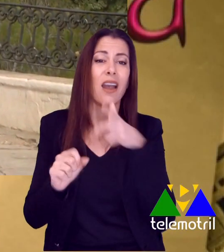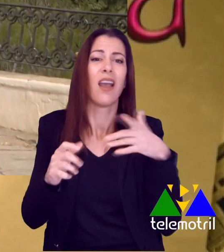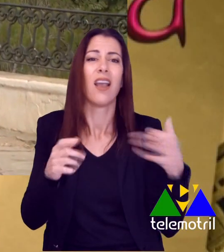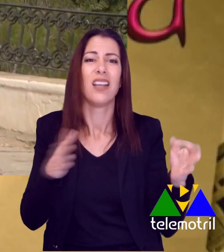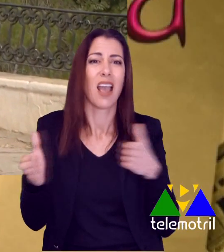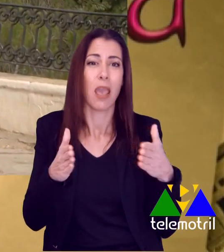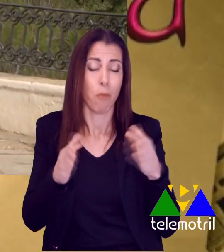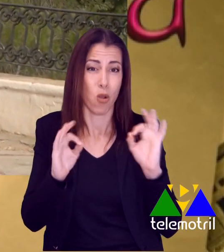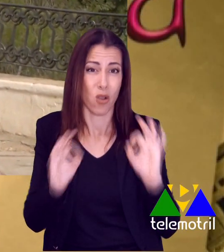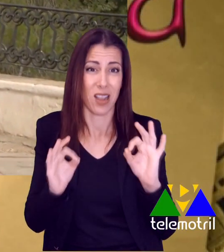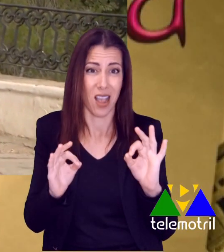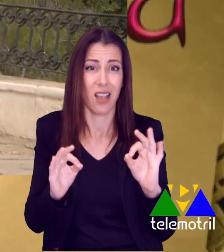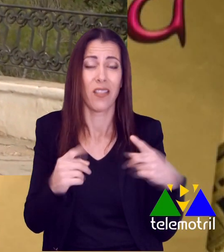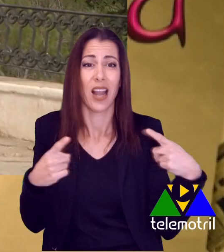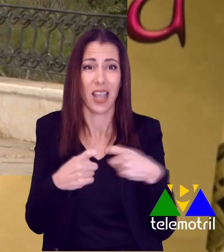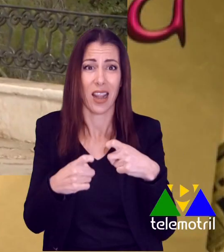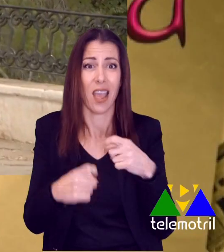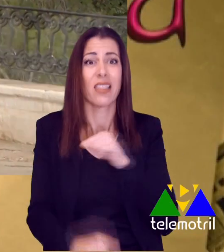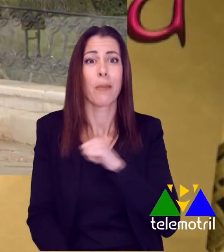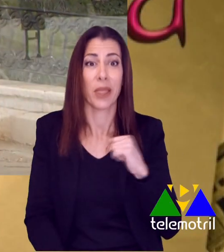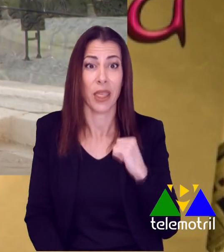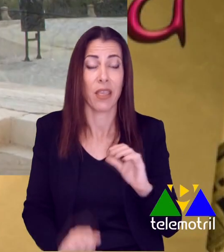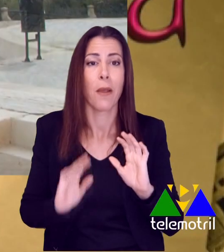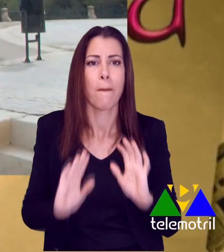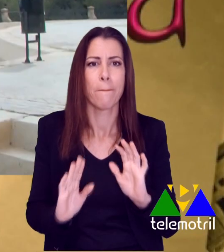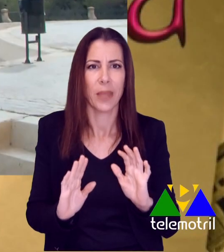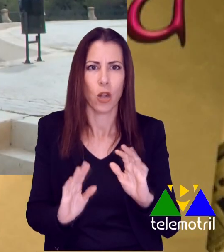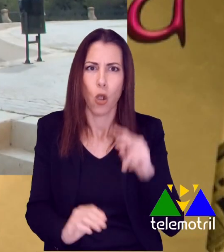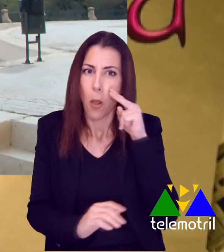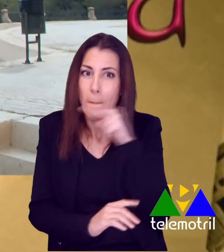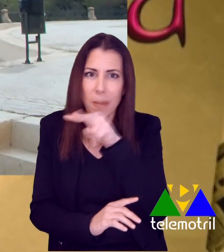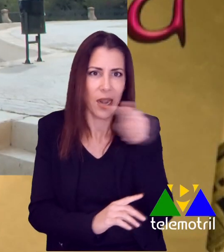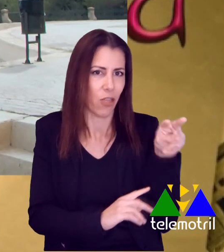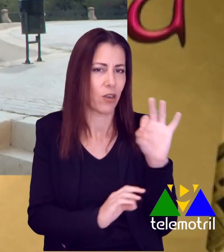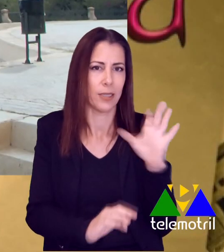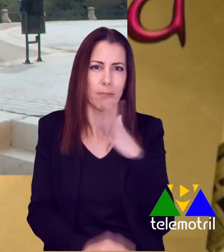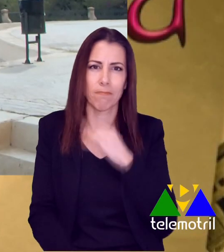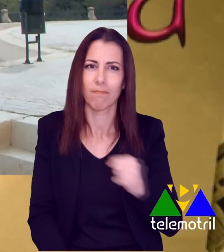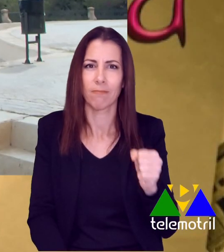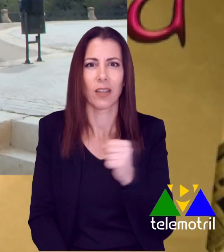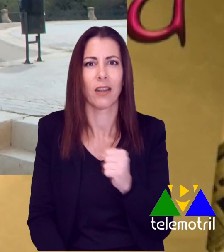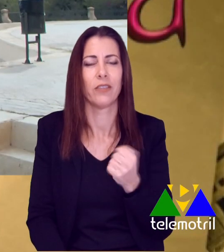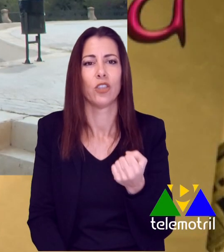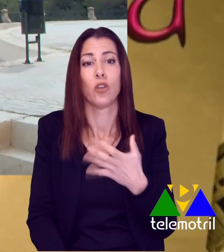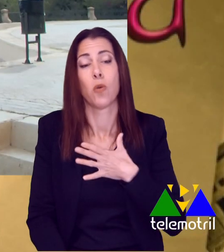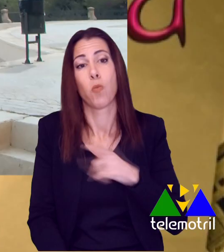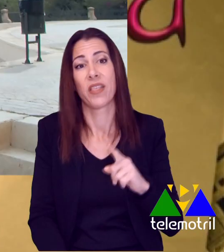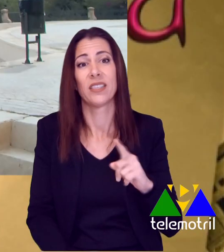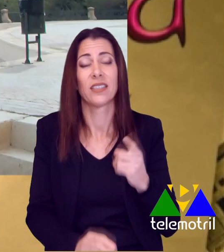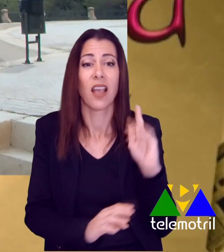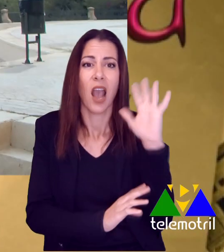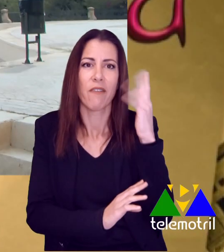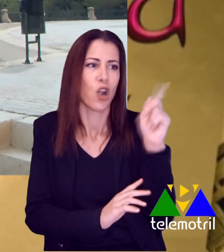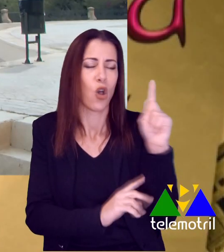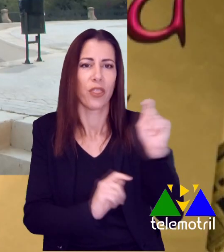Guerra de Independencia. Pero indudablemente el mirador es impresionante, quizás los pinos ahora mismo no